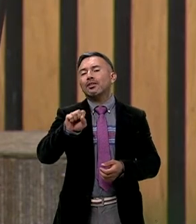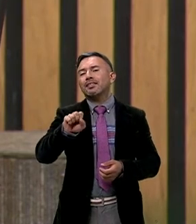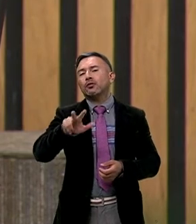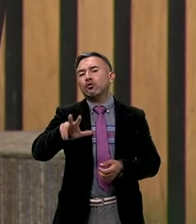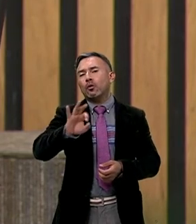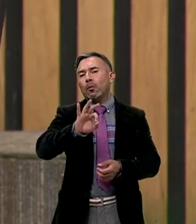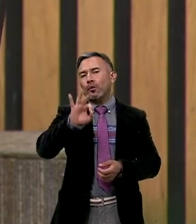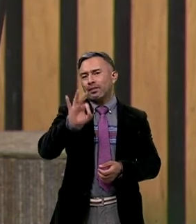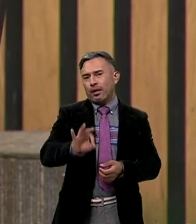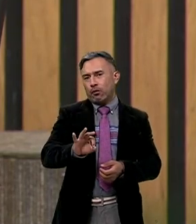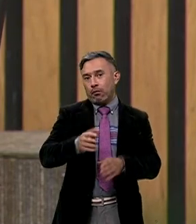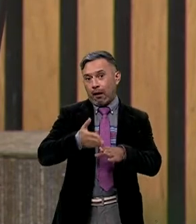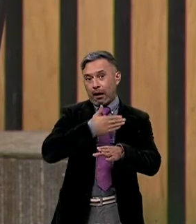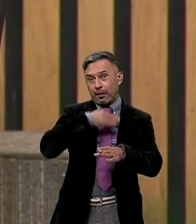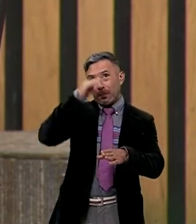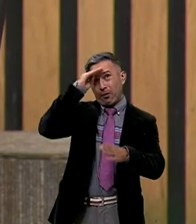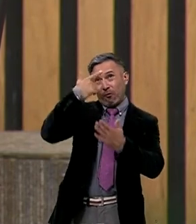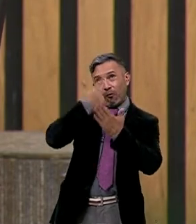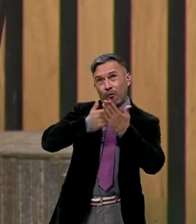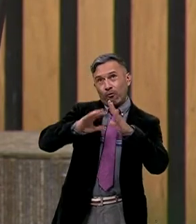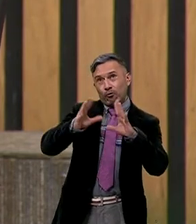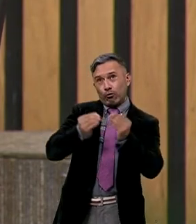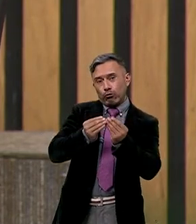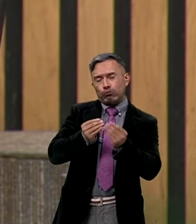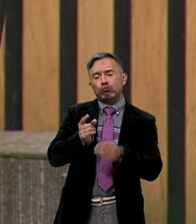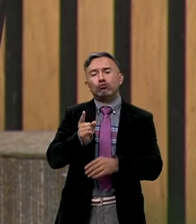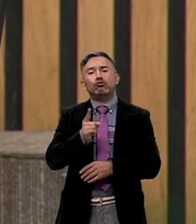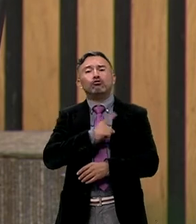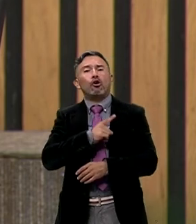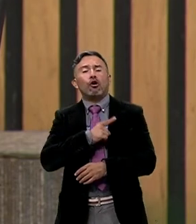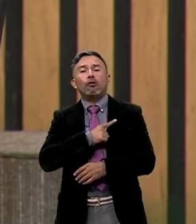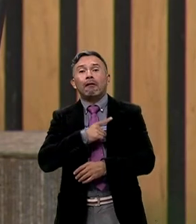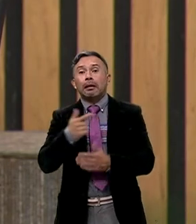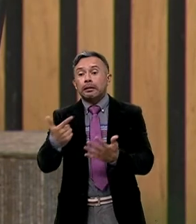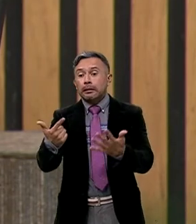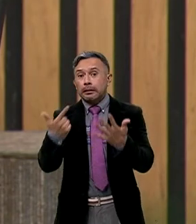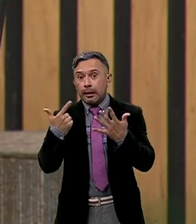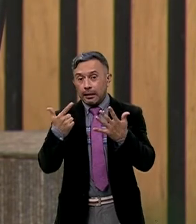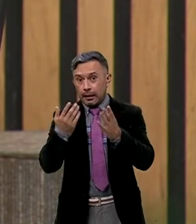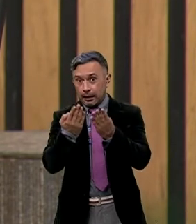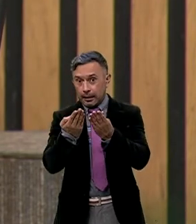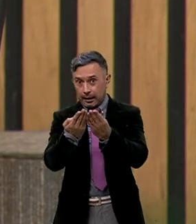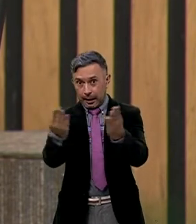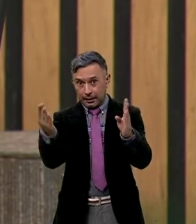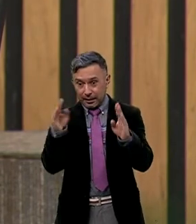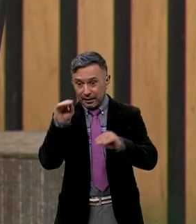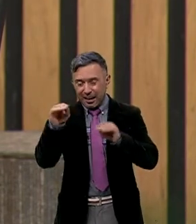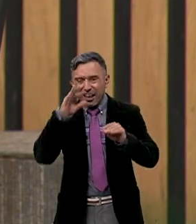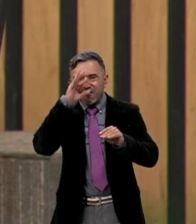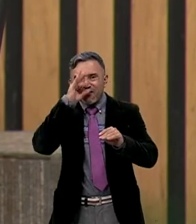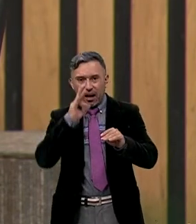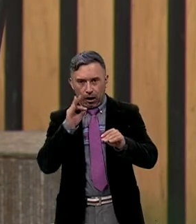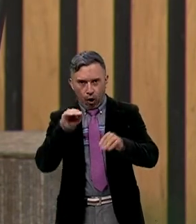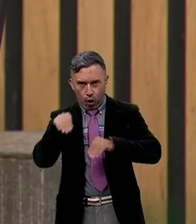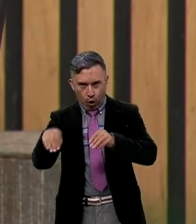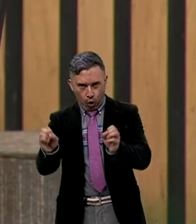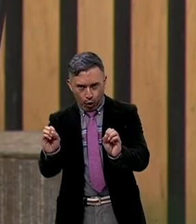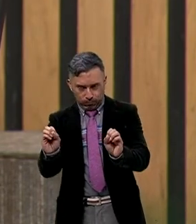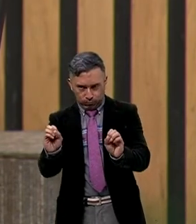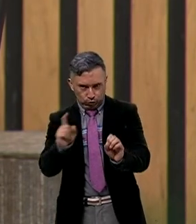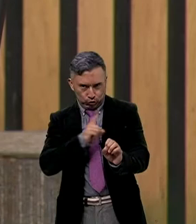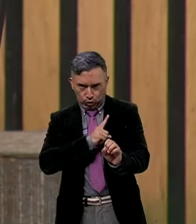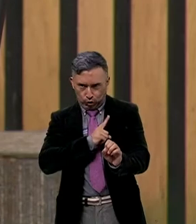total proyectado solo 7 casillas no fueron instaladas pero además hay que